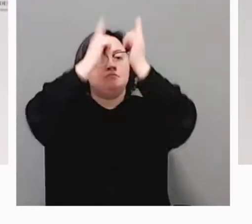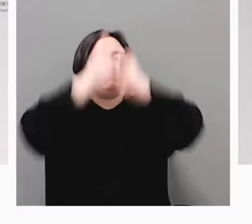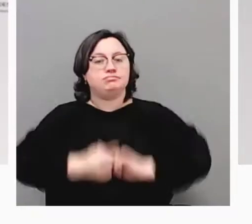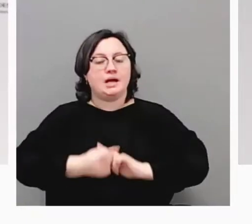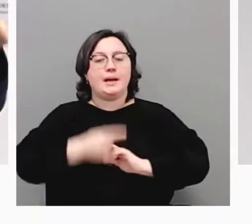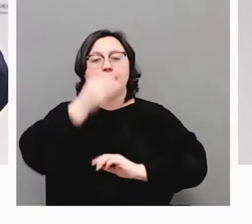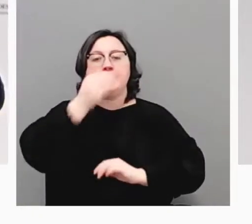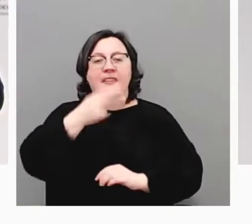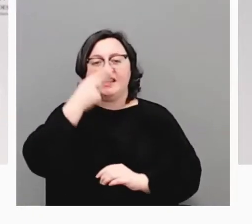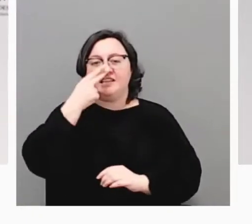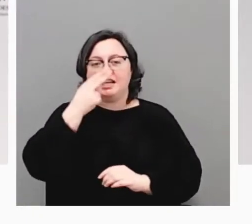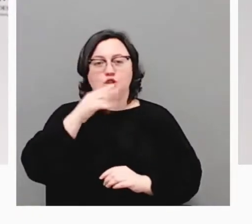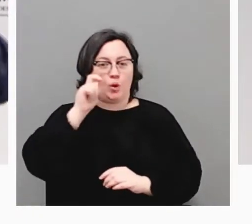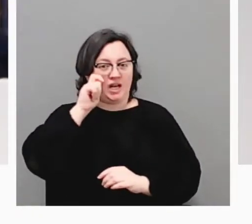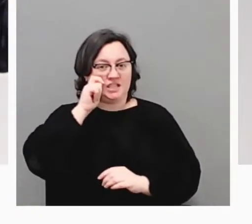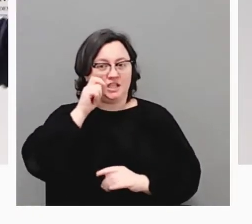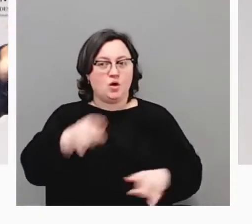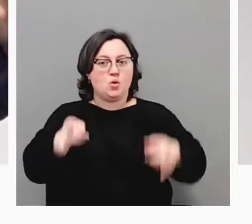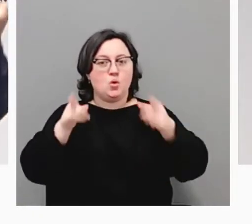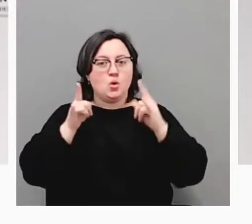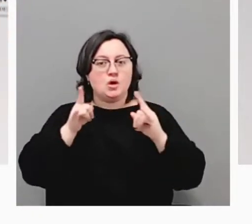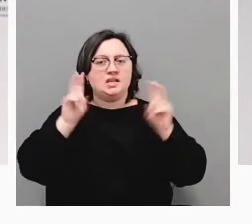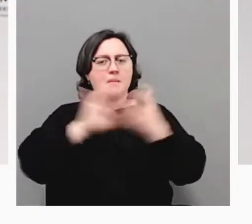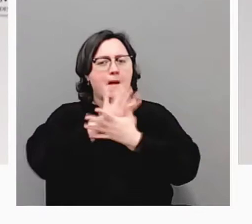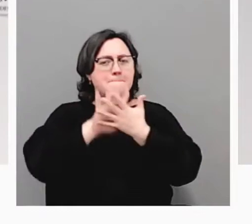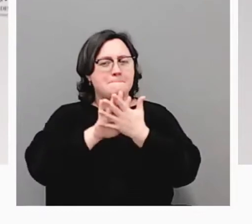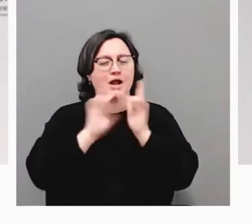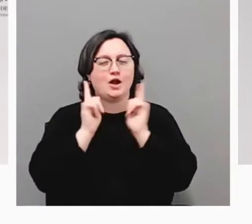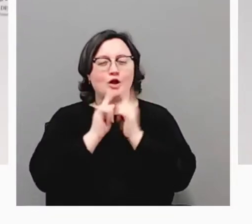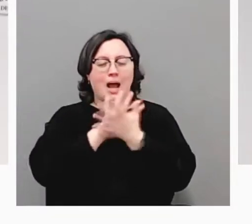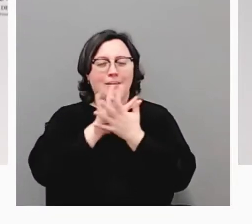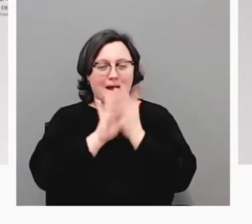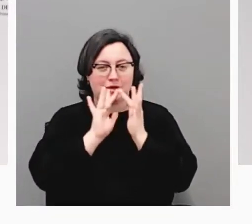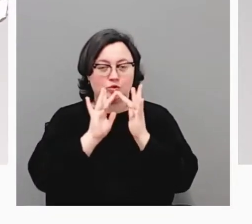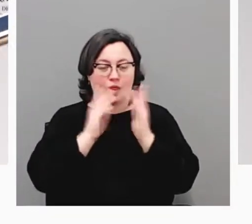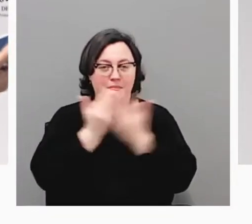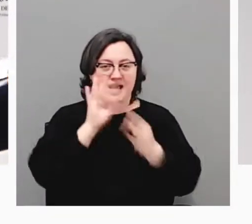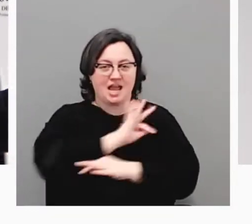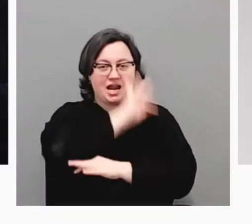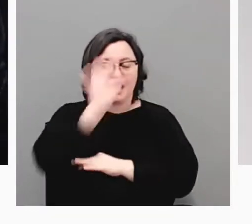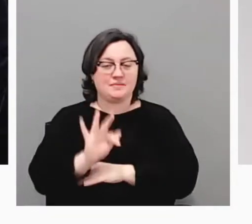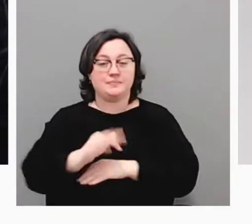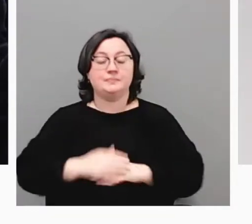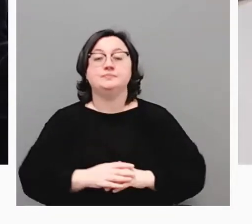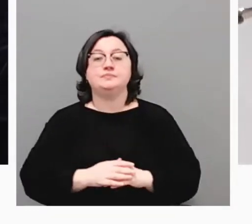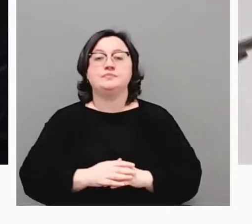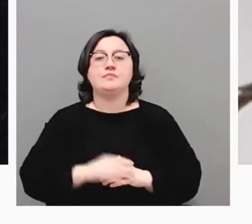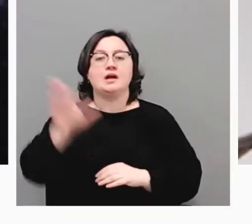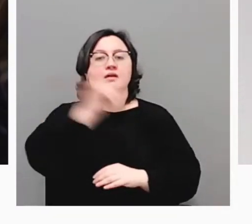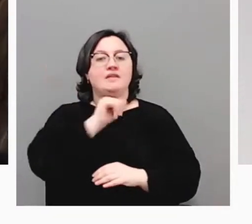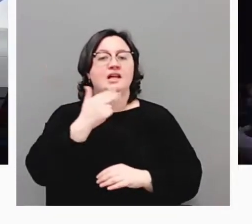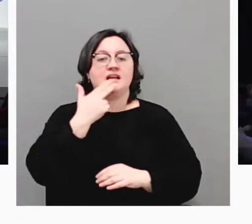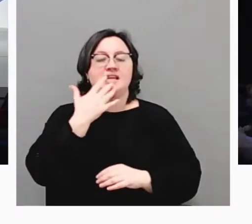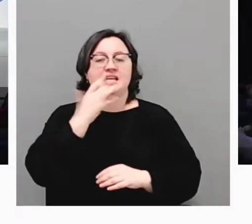interés turístico. Es un tema que ya se ha tratado un poco en lo que llevamos de mañana. Vamos a hacerlo con César Vera, jefe